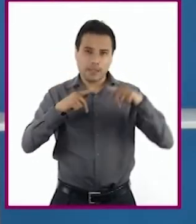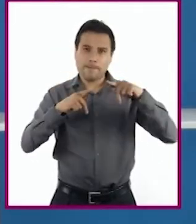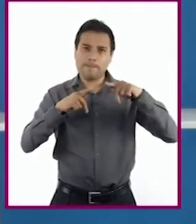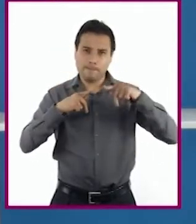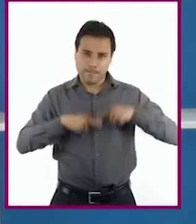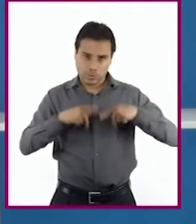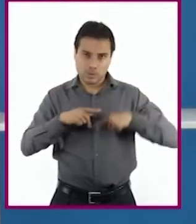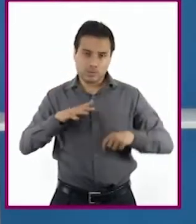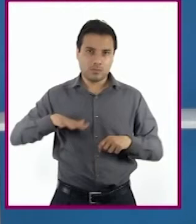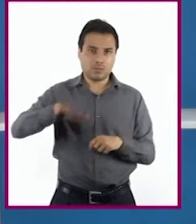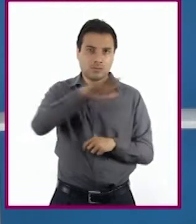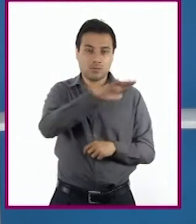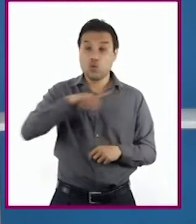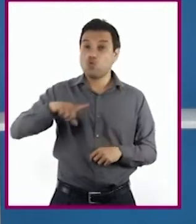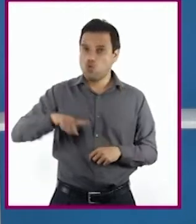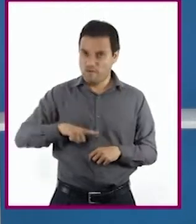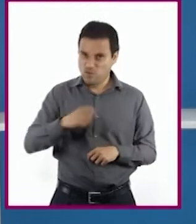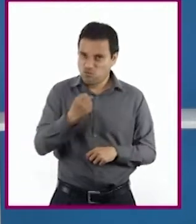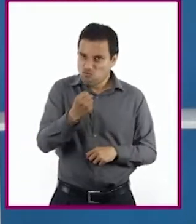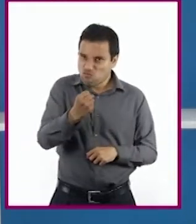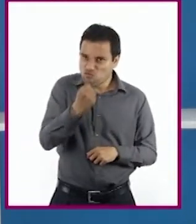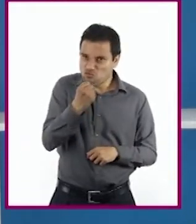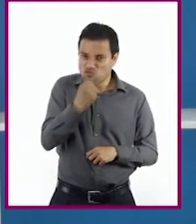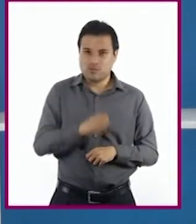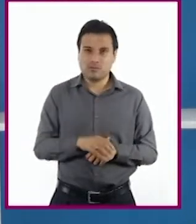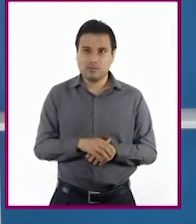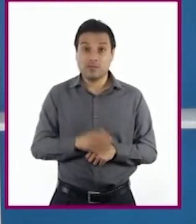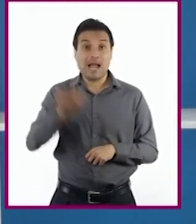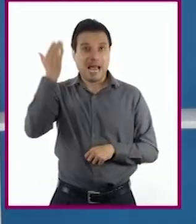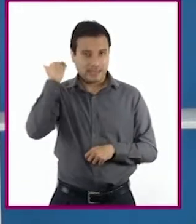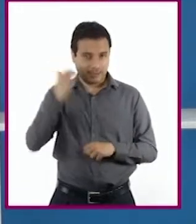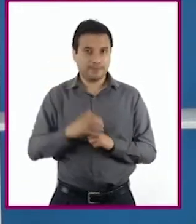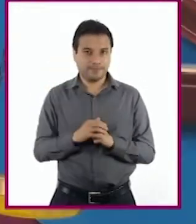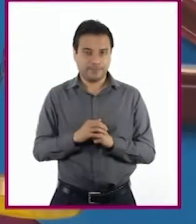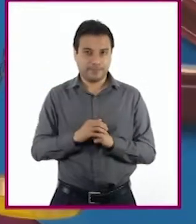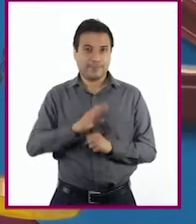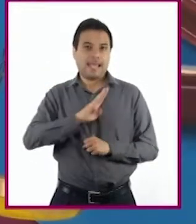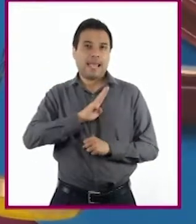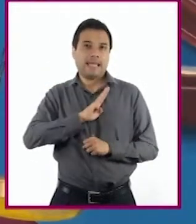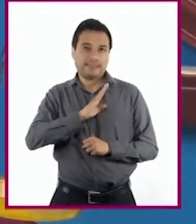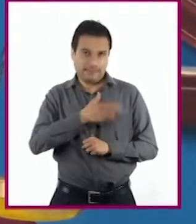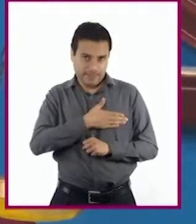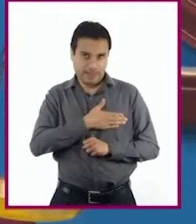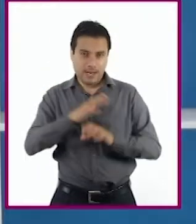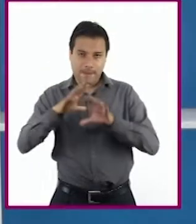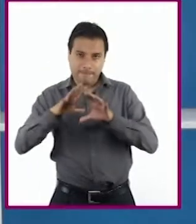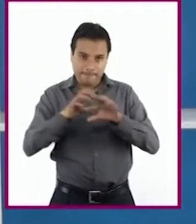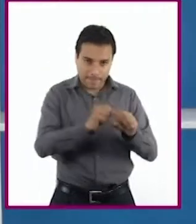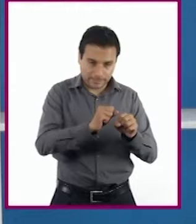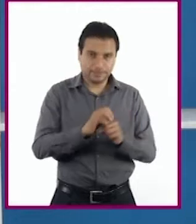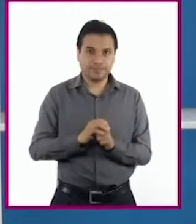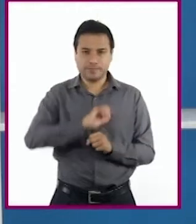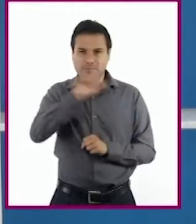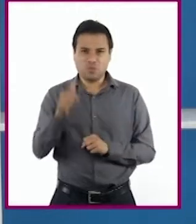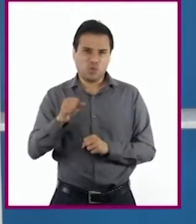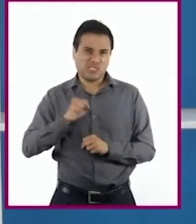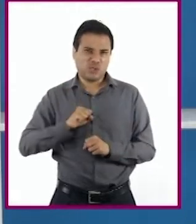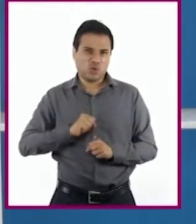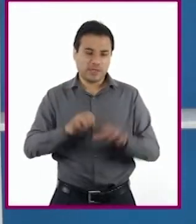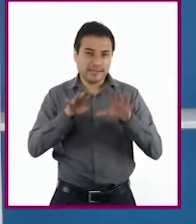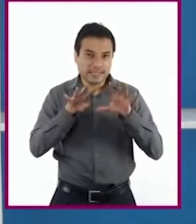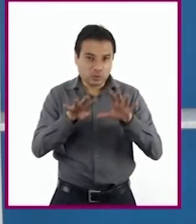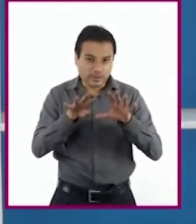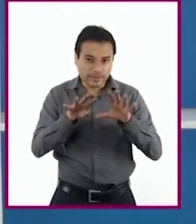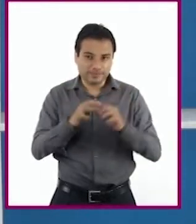rasgos muy autoritarios. Primero, pasamos por ser una colonia. Posteriormente, durante el siglo XIX, hubo